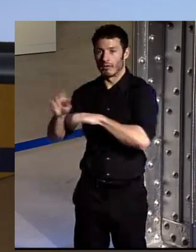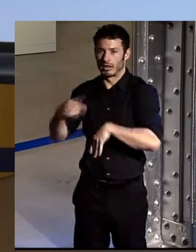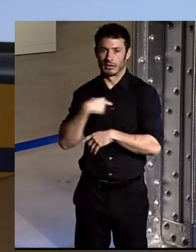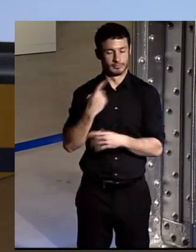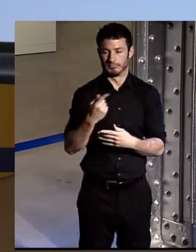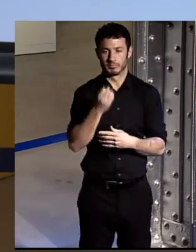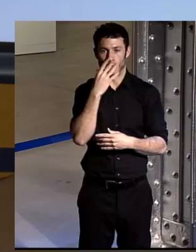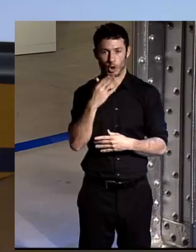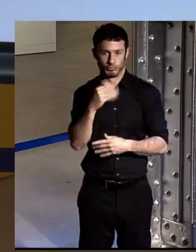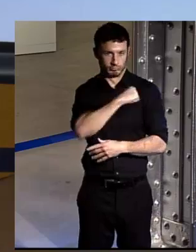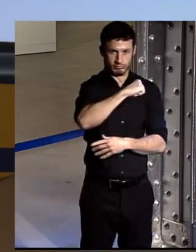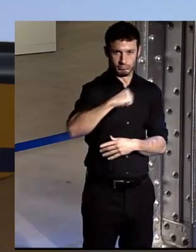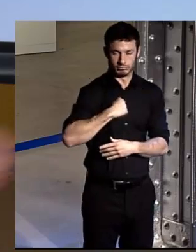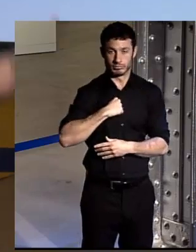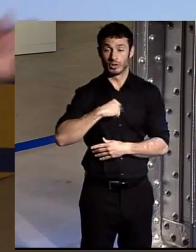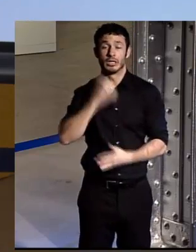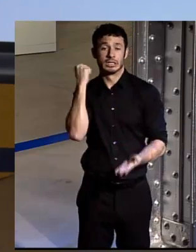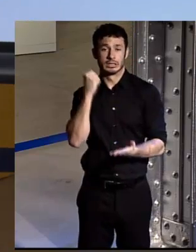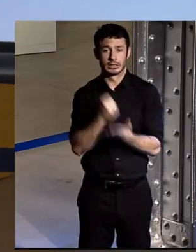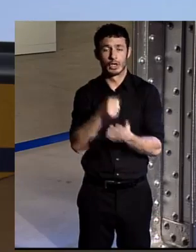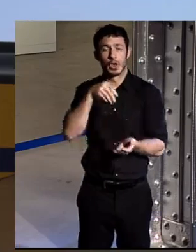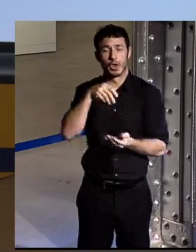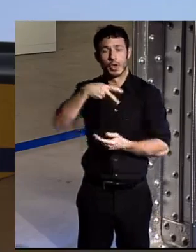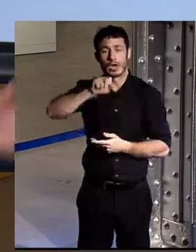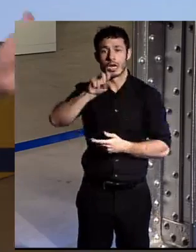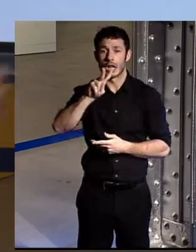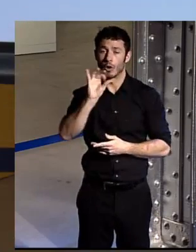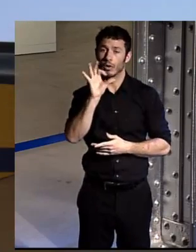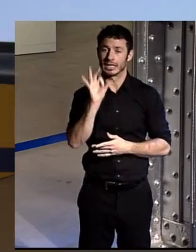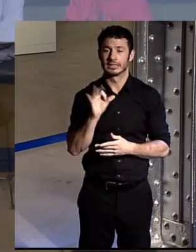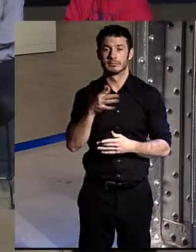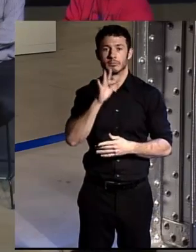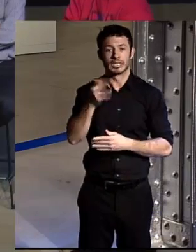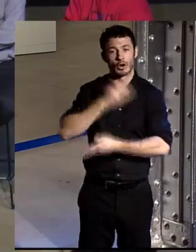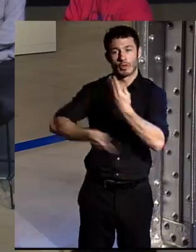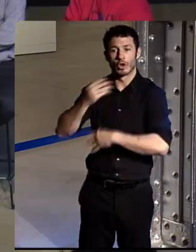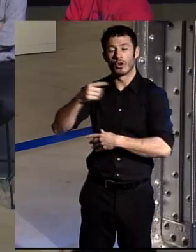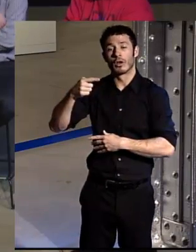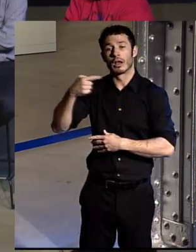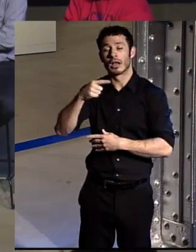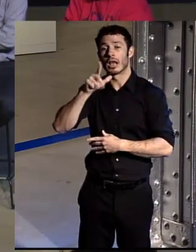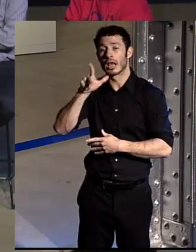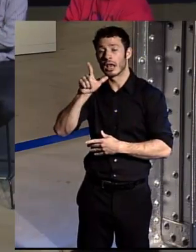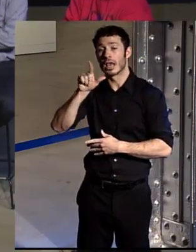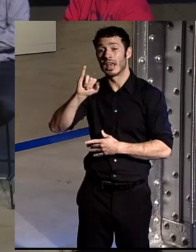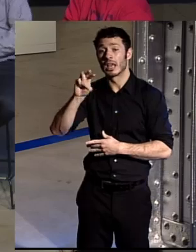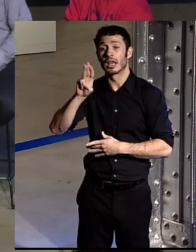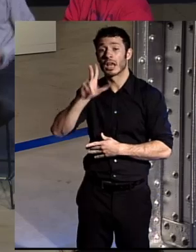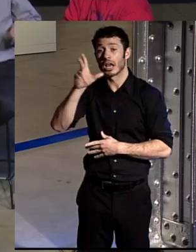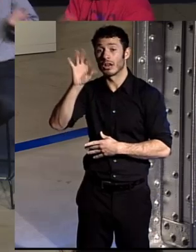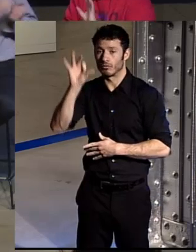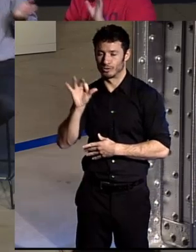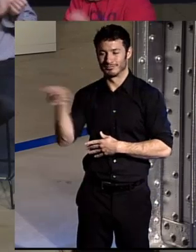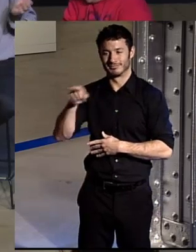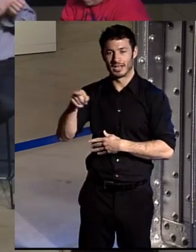idea y por eso nació el sello Naucas en colaboración con Glifos. Aquí está Alejandro Polanco, que es el responsable de, digamos, la logística. Un